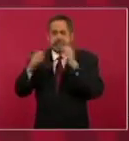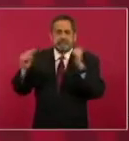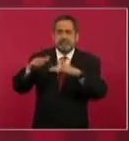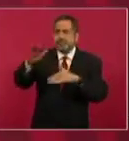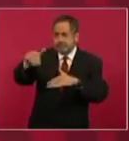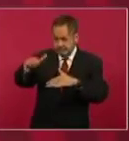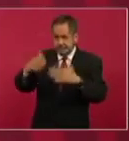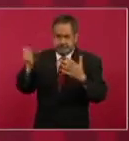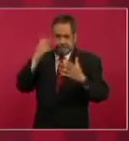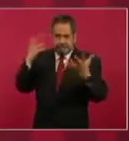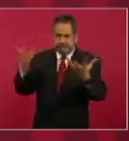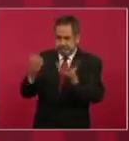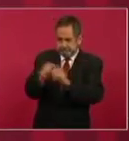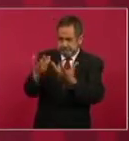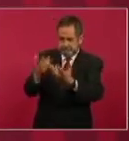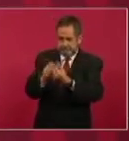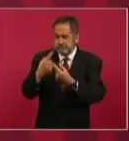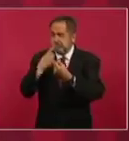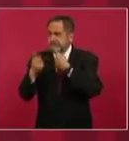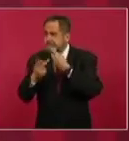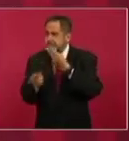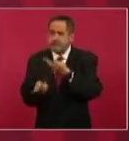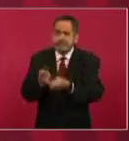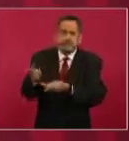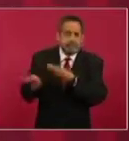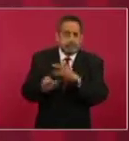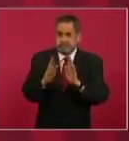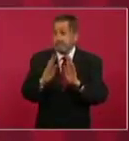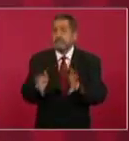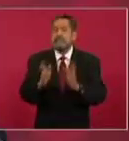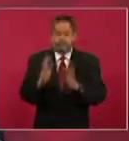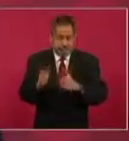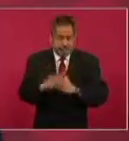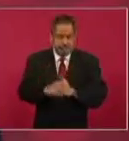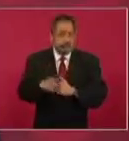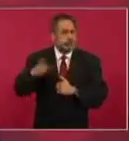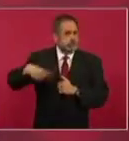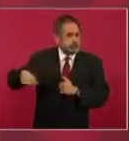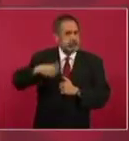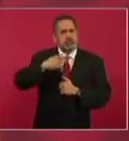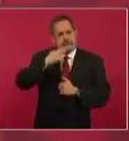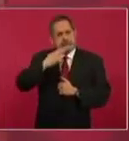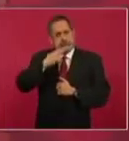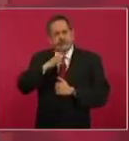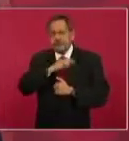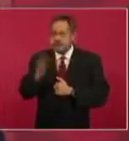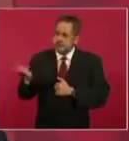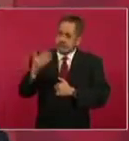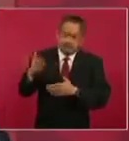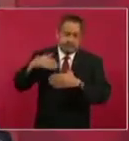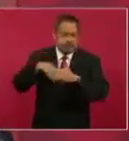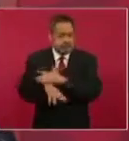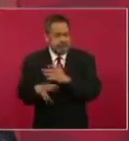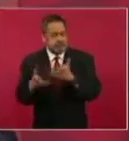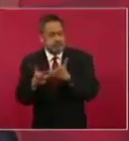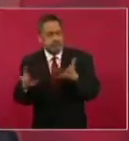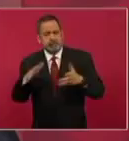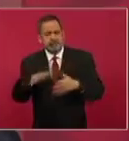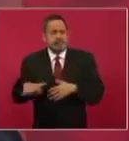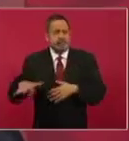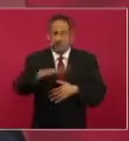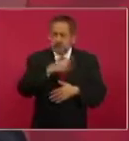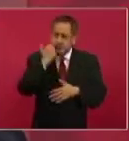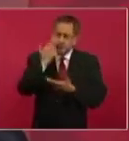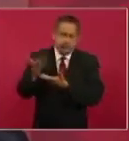asambleas, se les ha tomado en cuenta y van a poder utilizar la tierra para la agricultura, lo